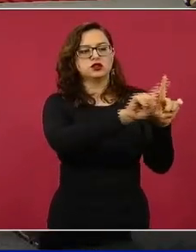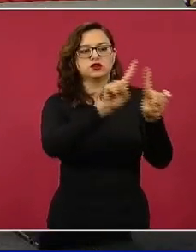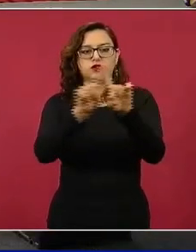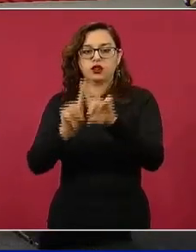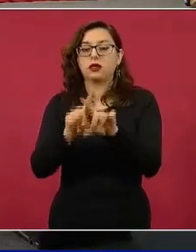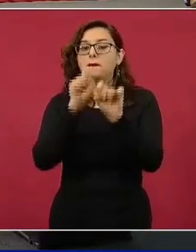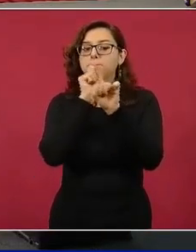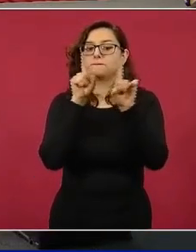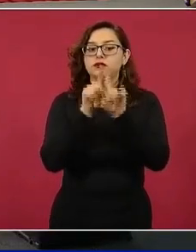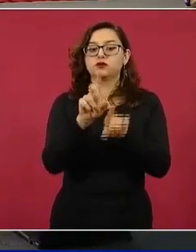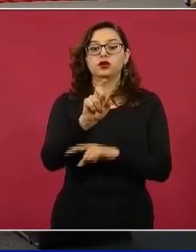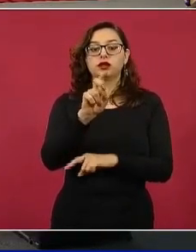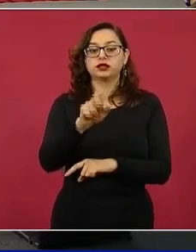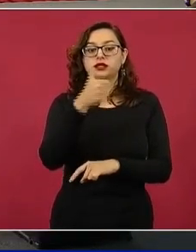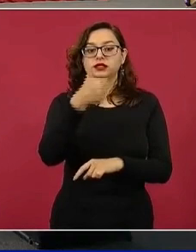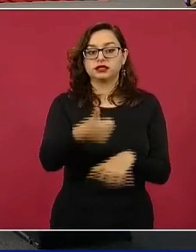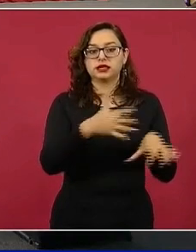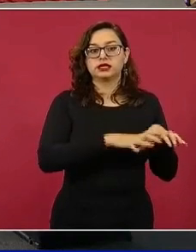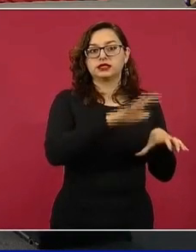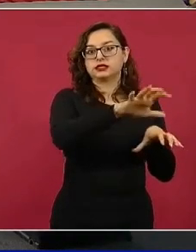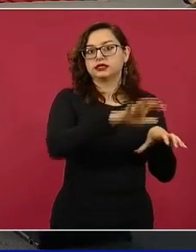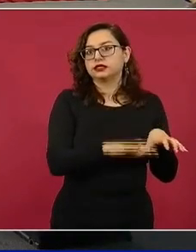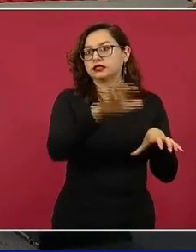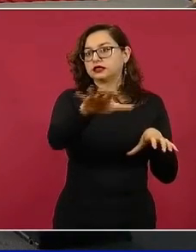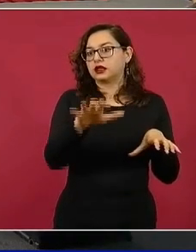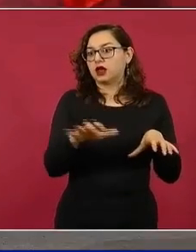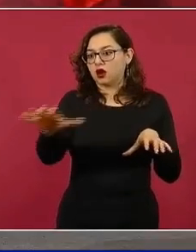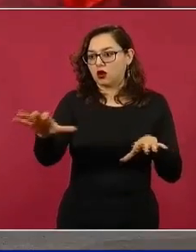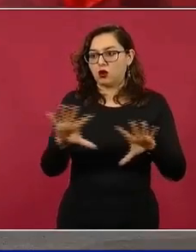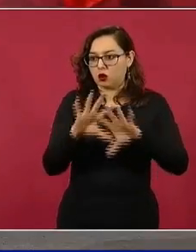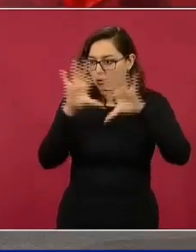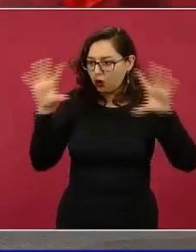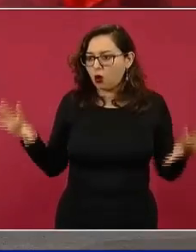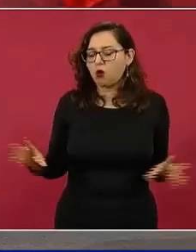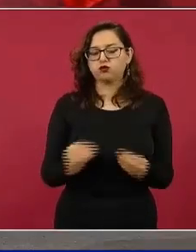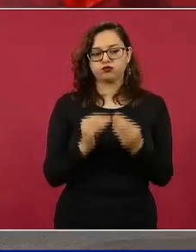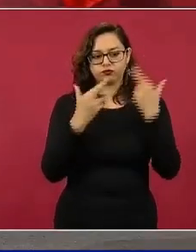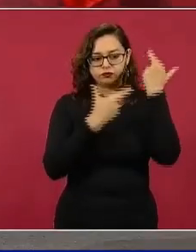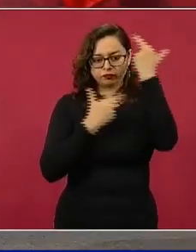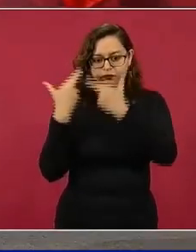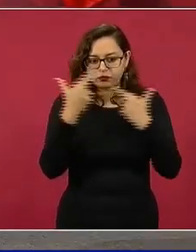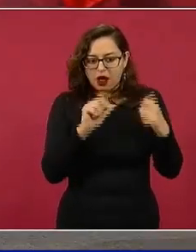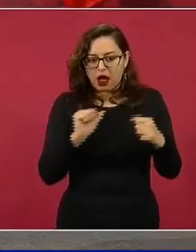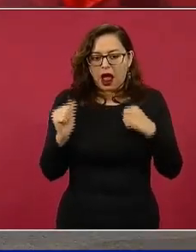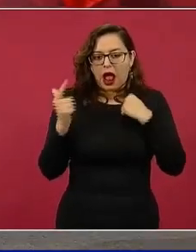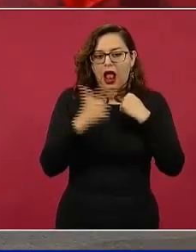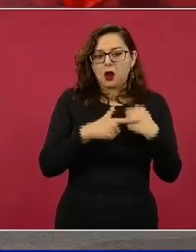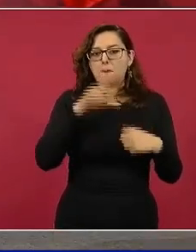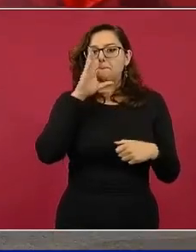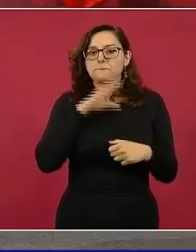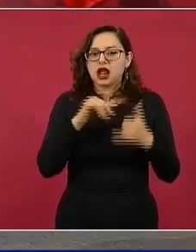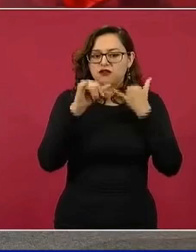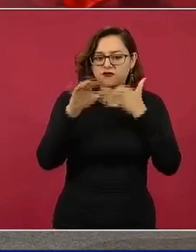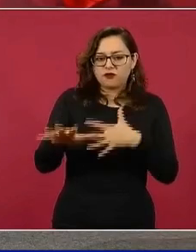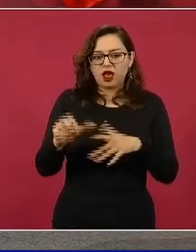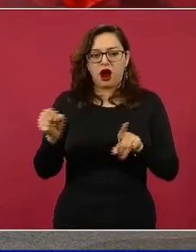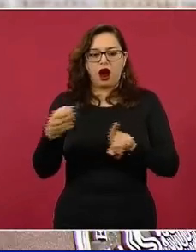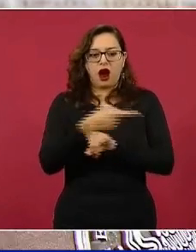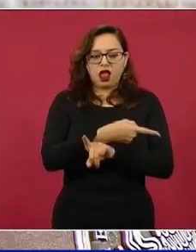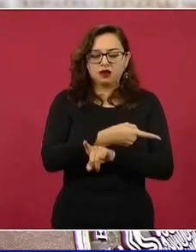secciones petroleras. Fincaremos responsabilidades a quienes hayan hecho mal uso de los